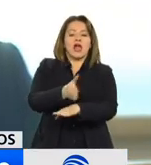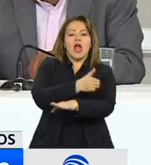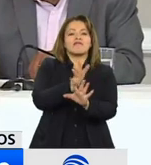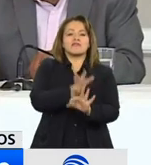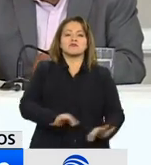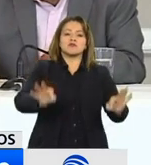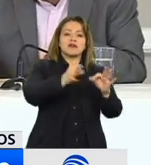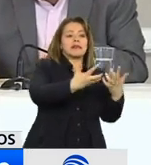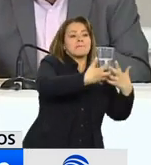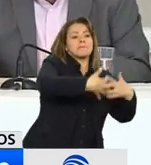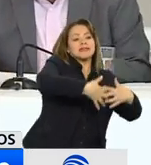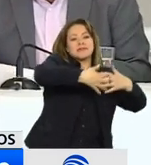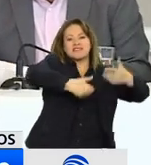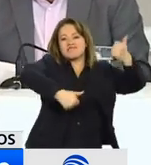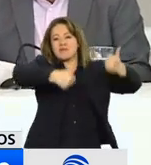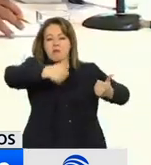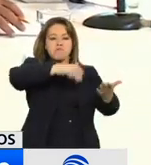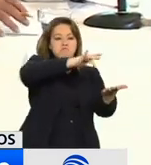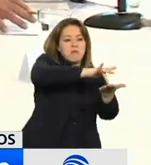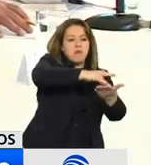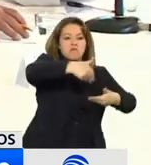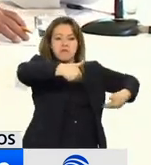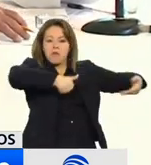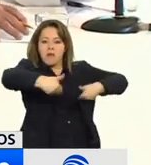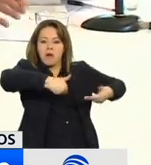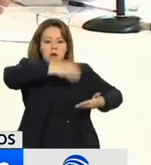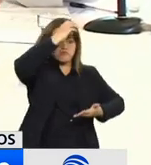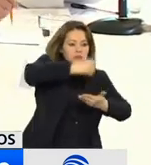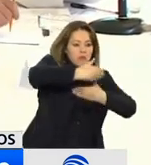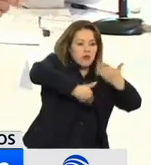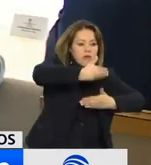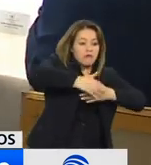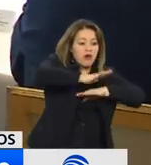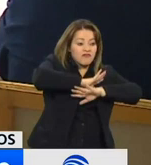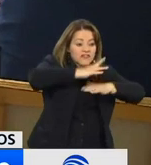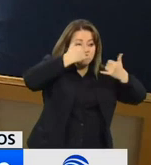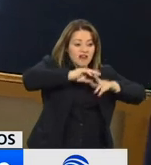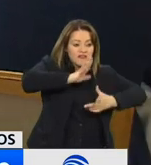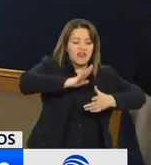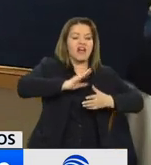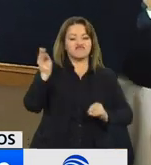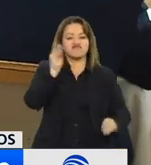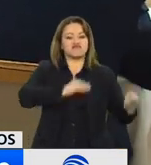los gremios e igualmente que aporten para hacer las modificaciones que sean necesarias. En el siguiente informe, todos los detalles.